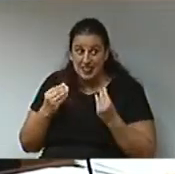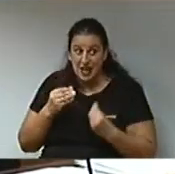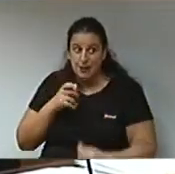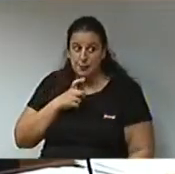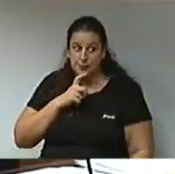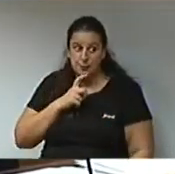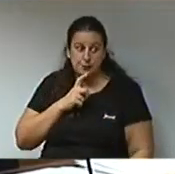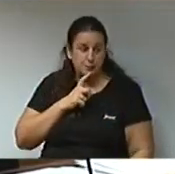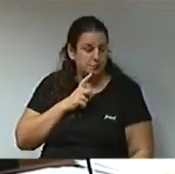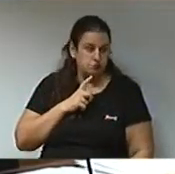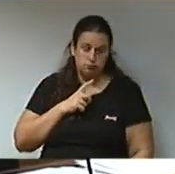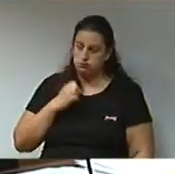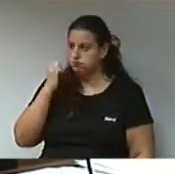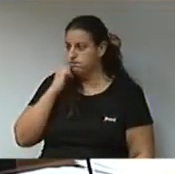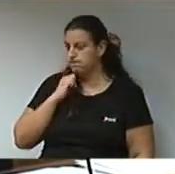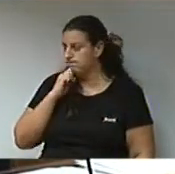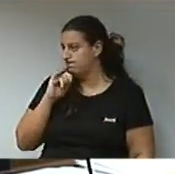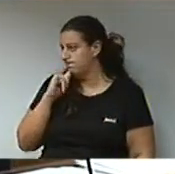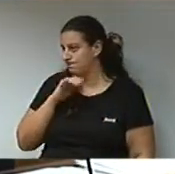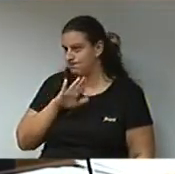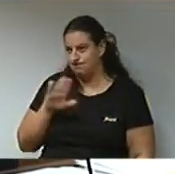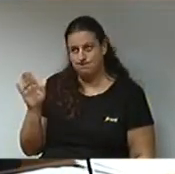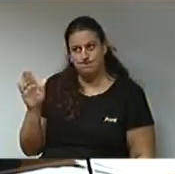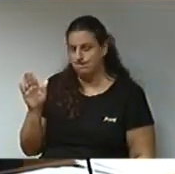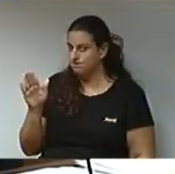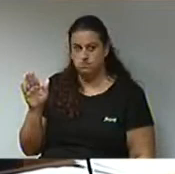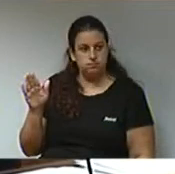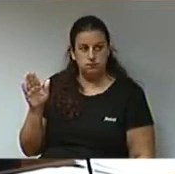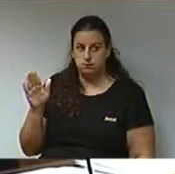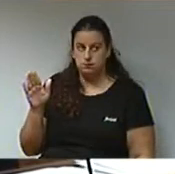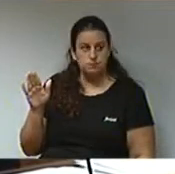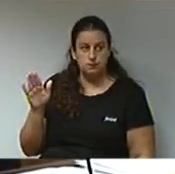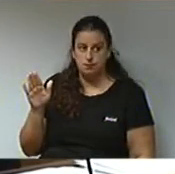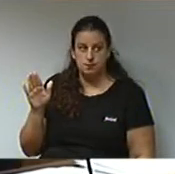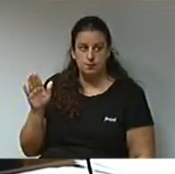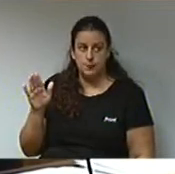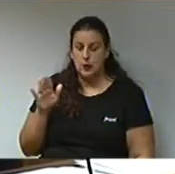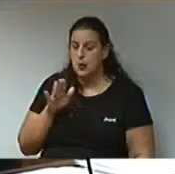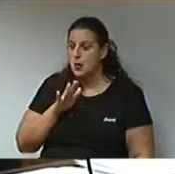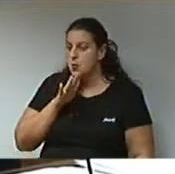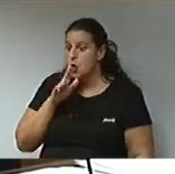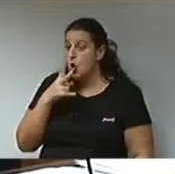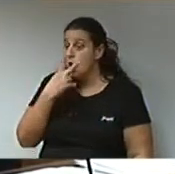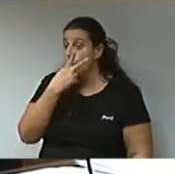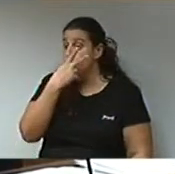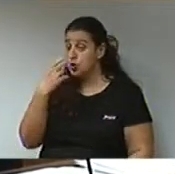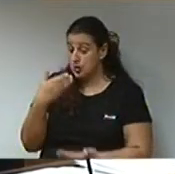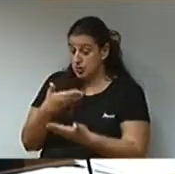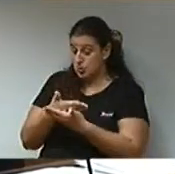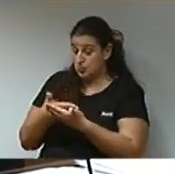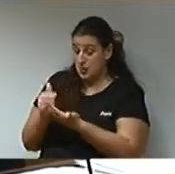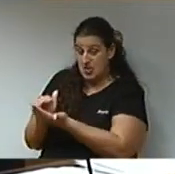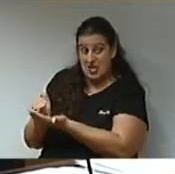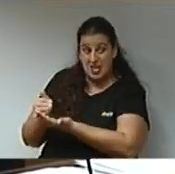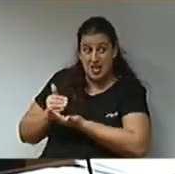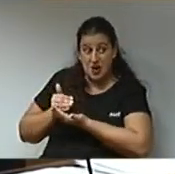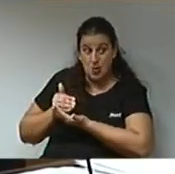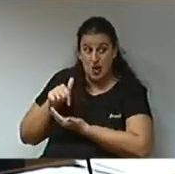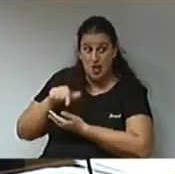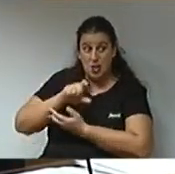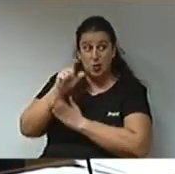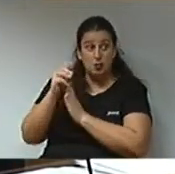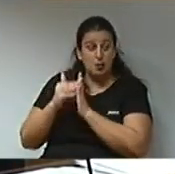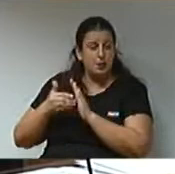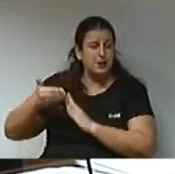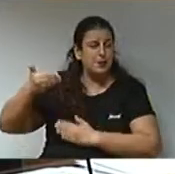es mucho más que atrevido, de verdad. Porque los 200 millones que vamos a recaudar aquí en la Comunidad Valenciana van a